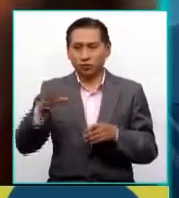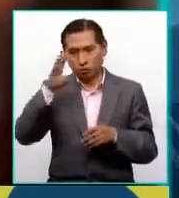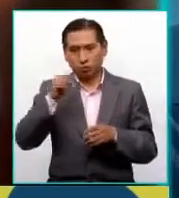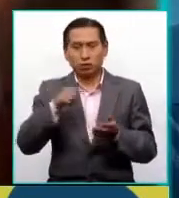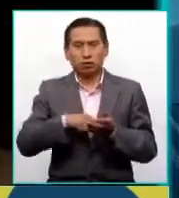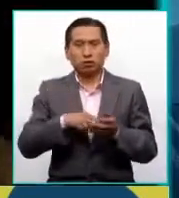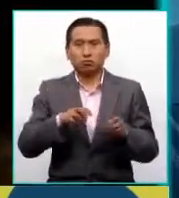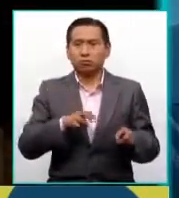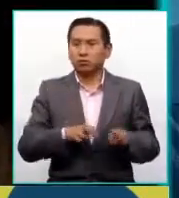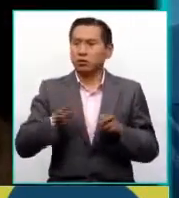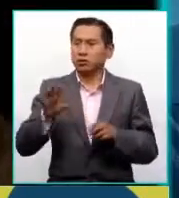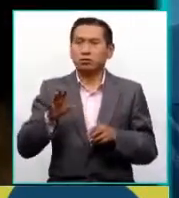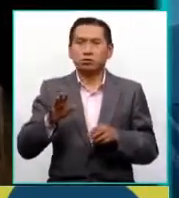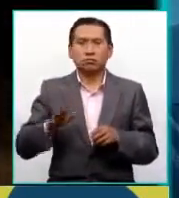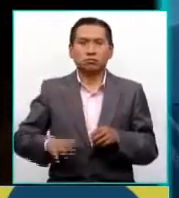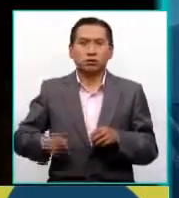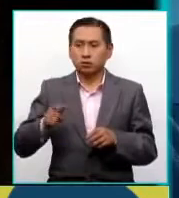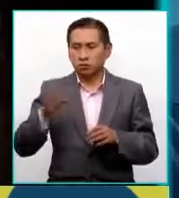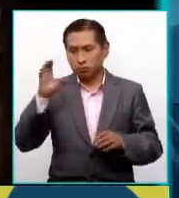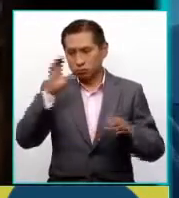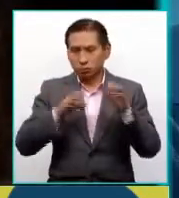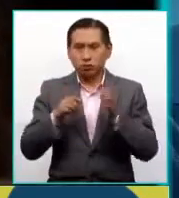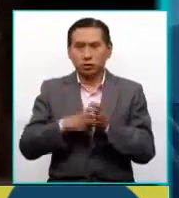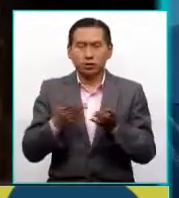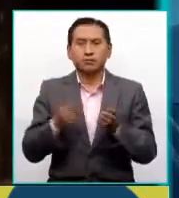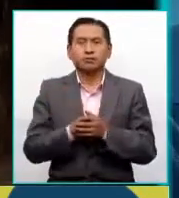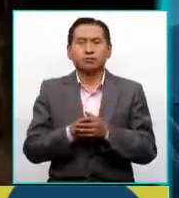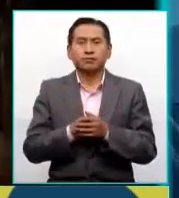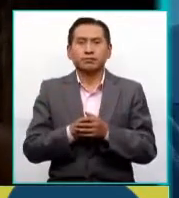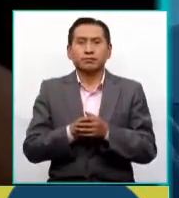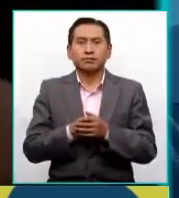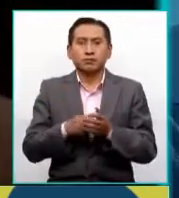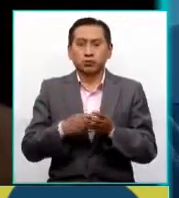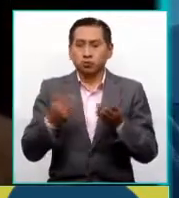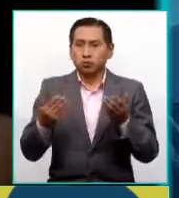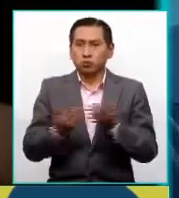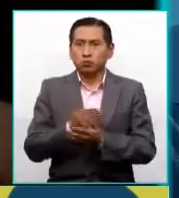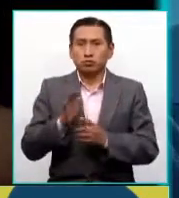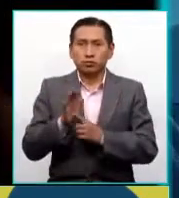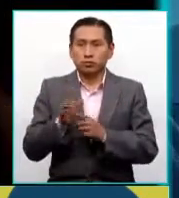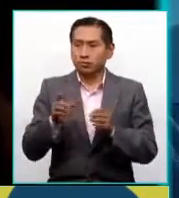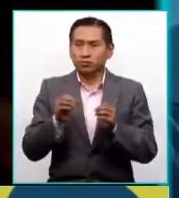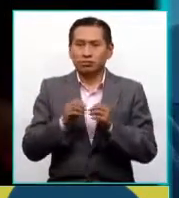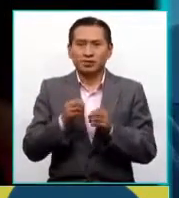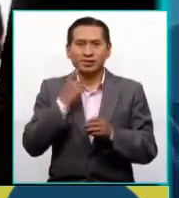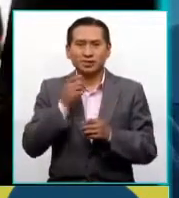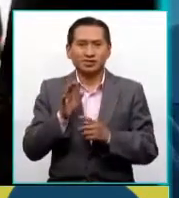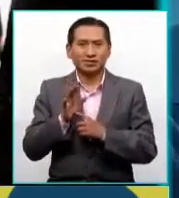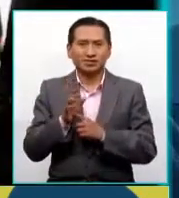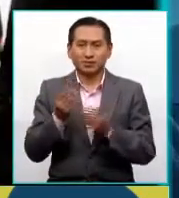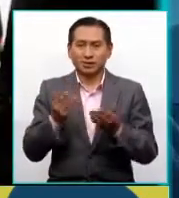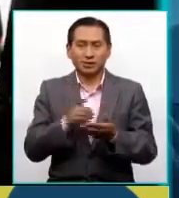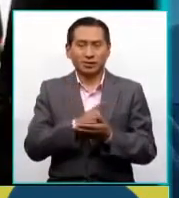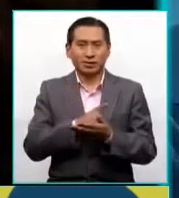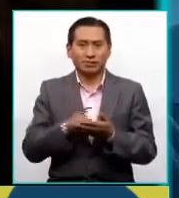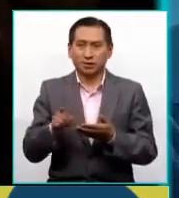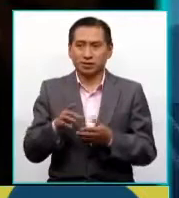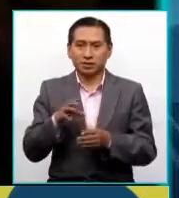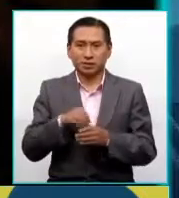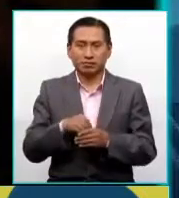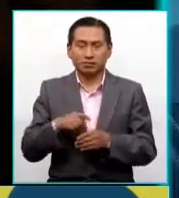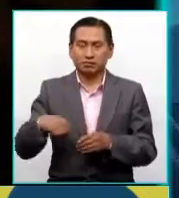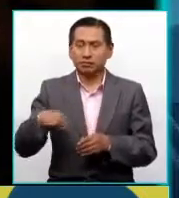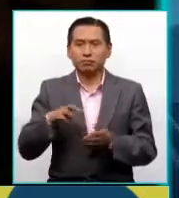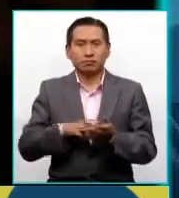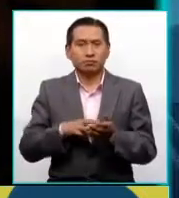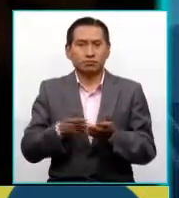viaja con su perro en busca del alma perdida, ¿no? En este nuevo álbum que acabamos de estrenar en Pachamama, en el Cinema de Frontera, en un